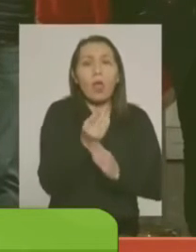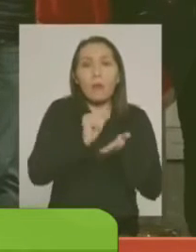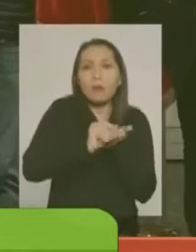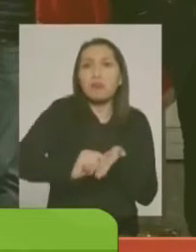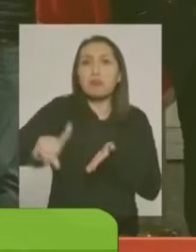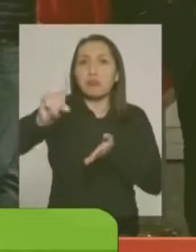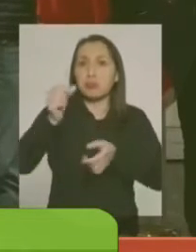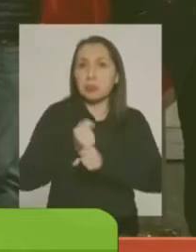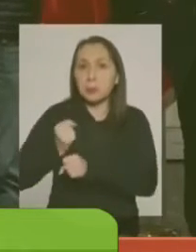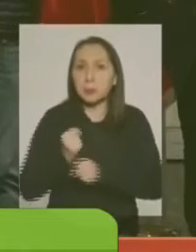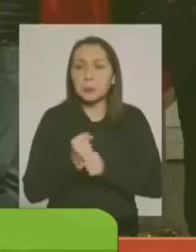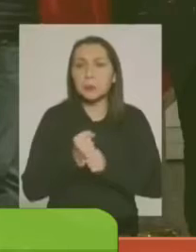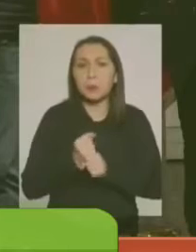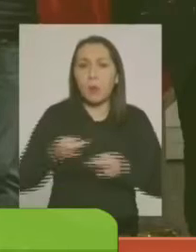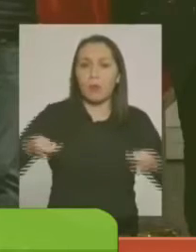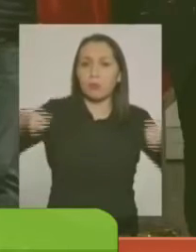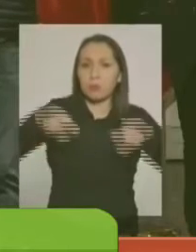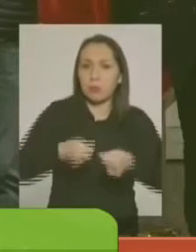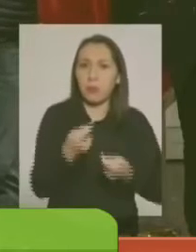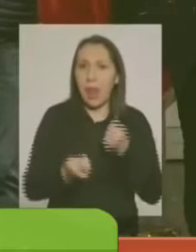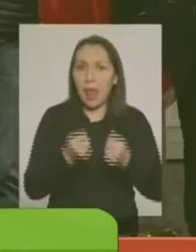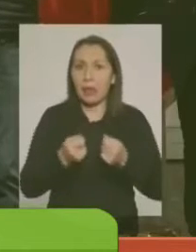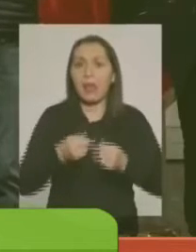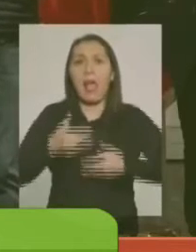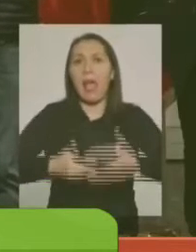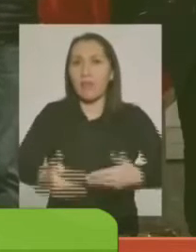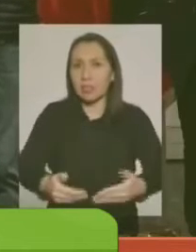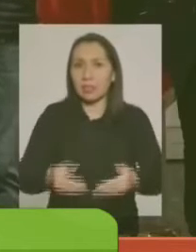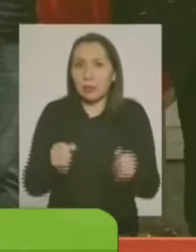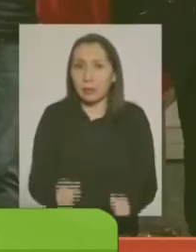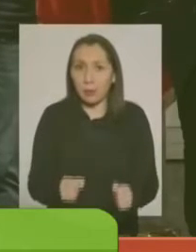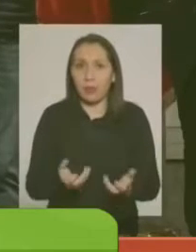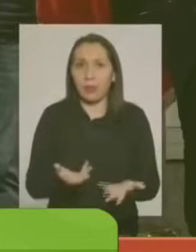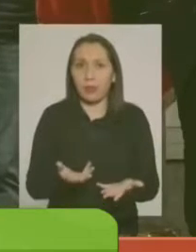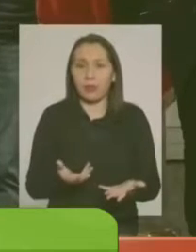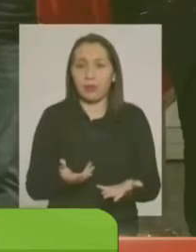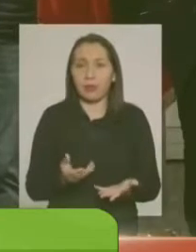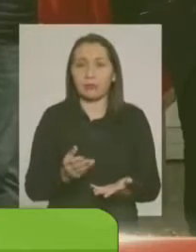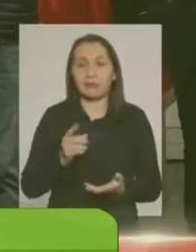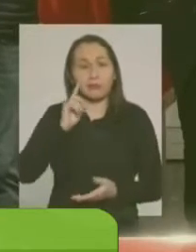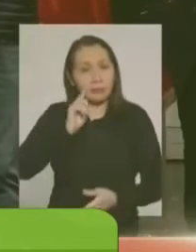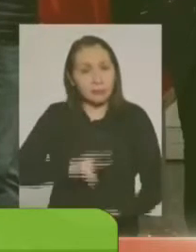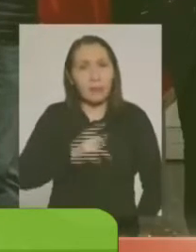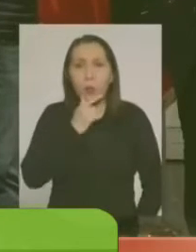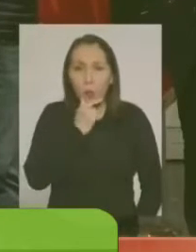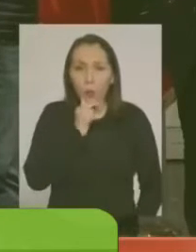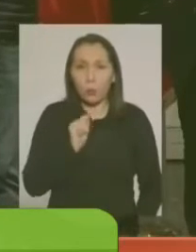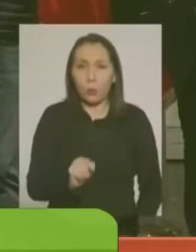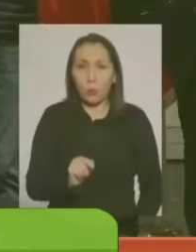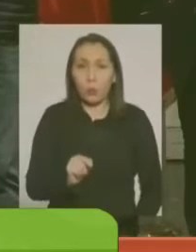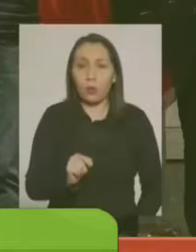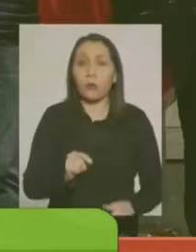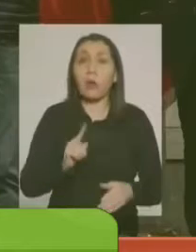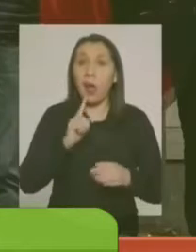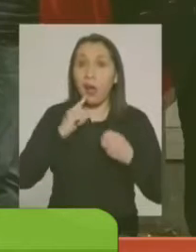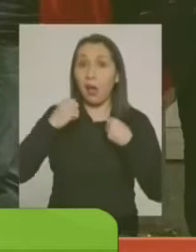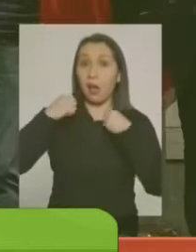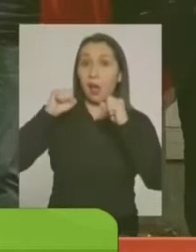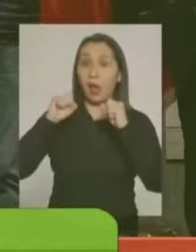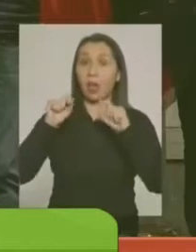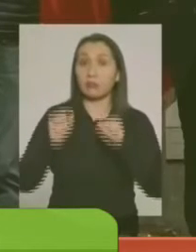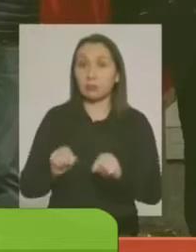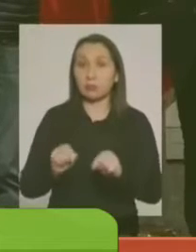urgentes como, por ejemplo, las pensiones, o poder ayudar a los más vulnerables de nuestro país. Aquellos que no puedan hacerlo porque su situación financiera así no se lo